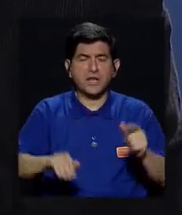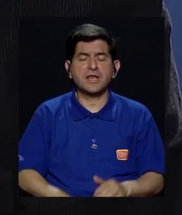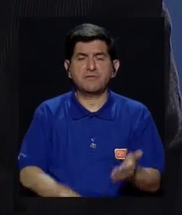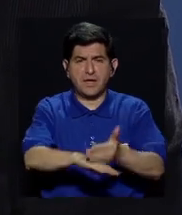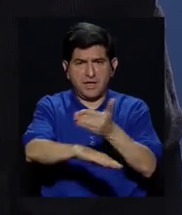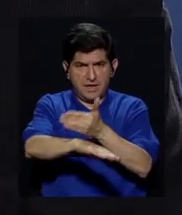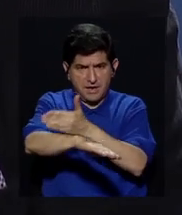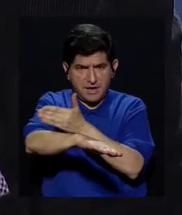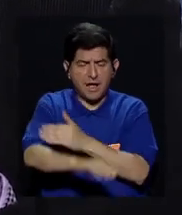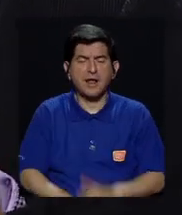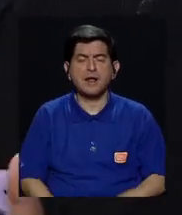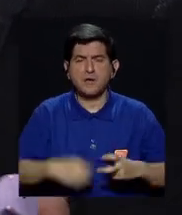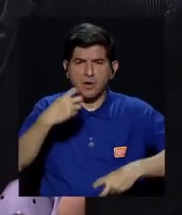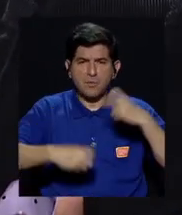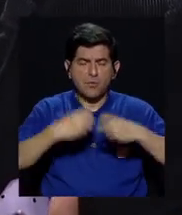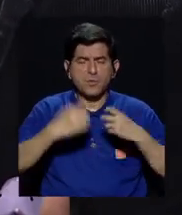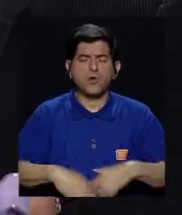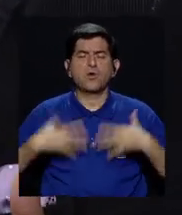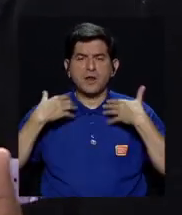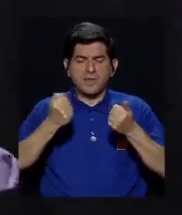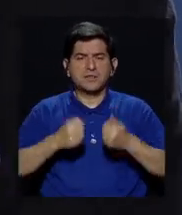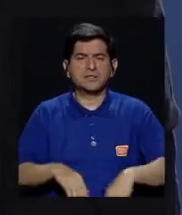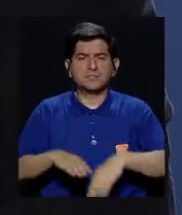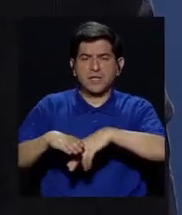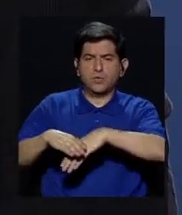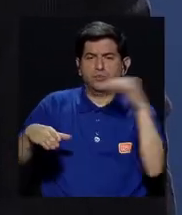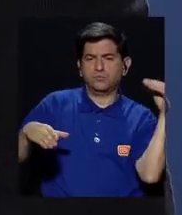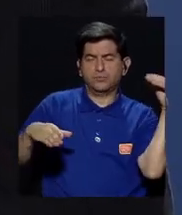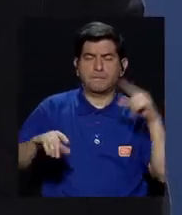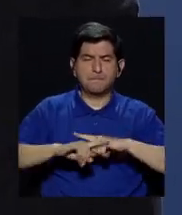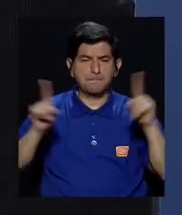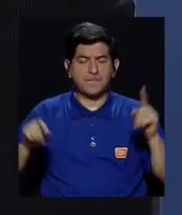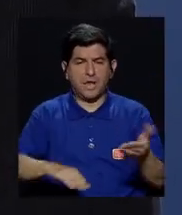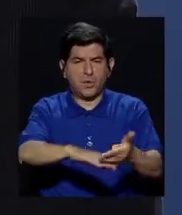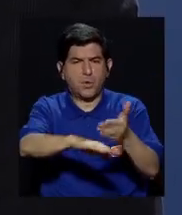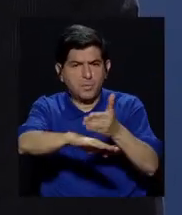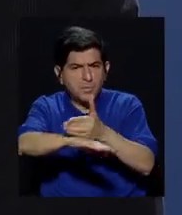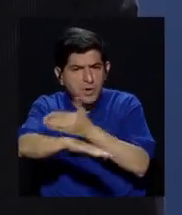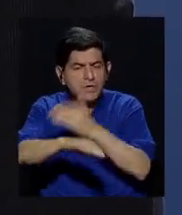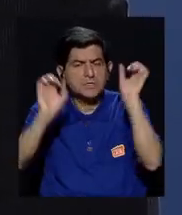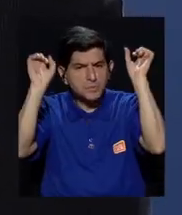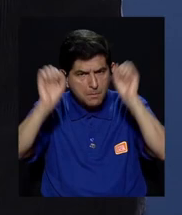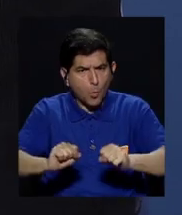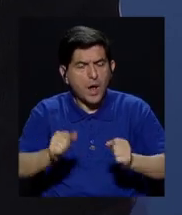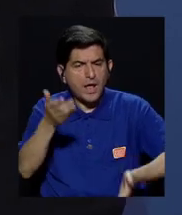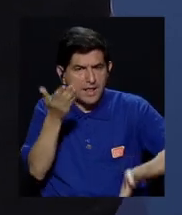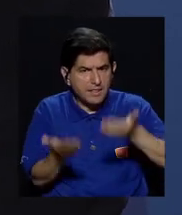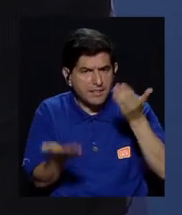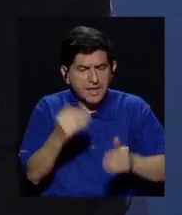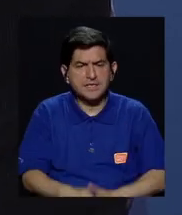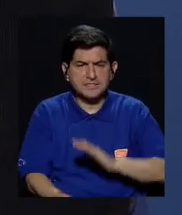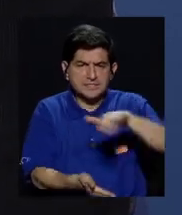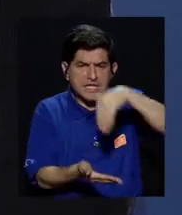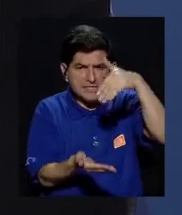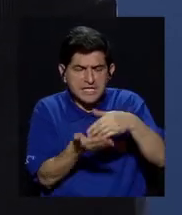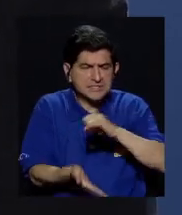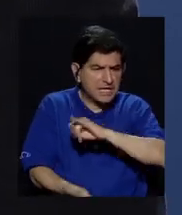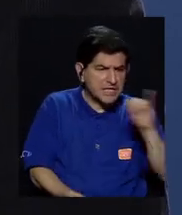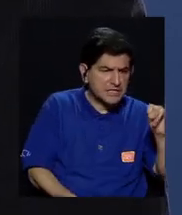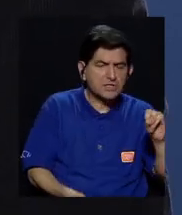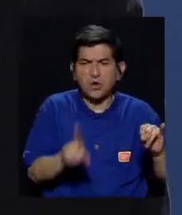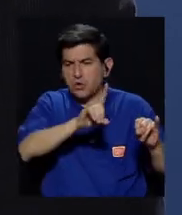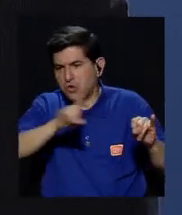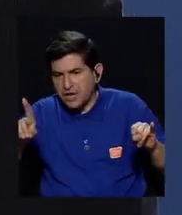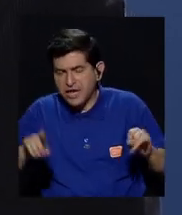partido nuevo de licencia y con problemas de salud se le olvidó sí pero entonces el progresismo puede ser de puede ser de centroizquierda centroderecha